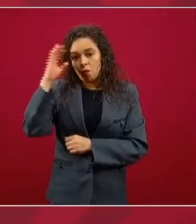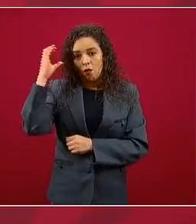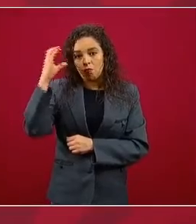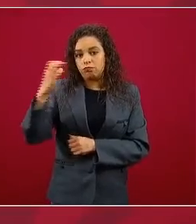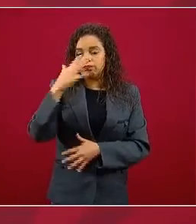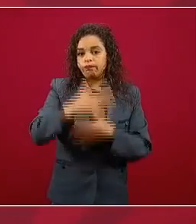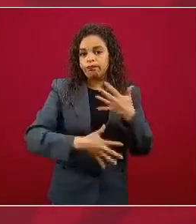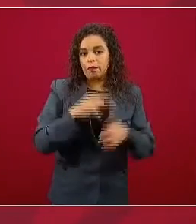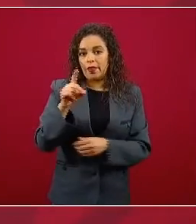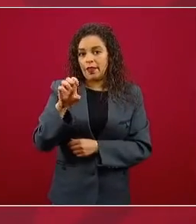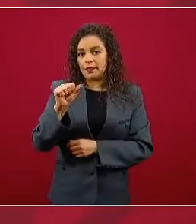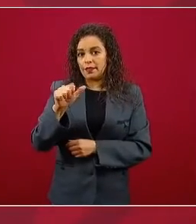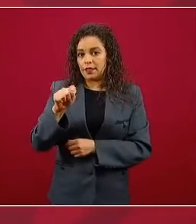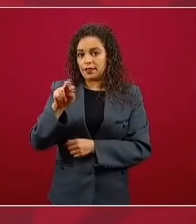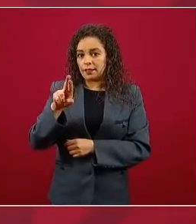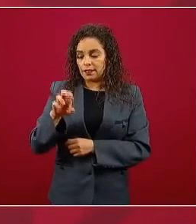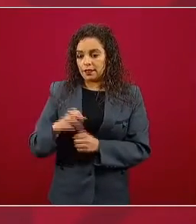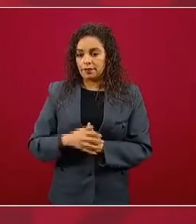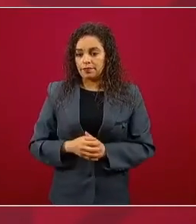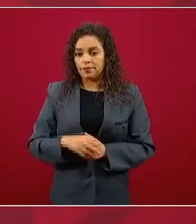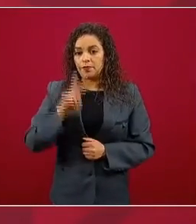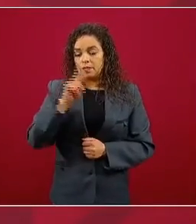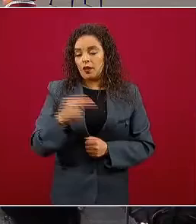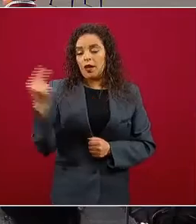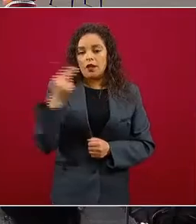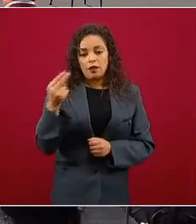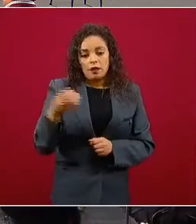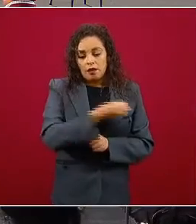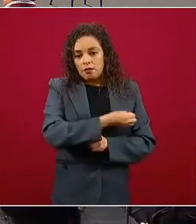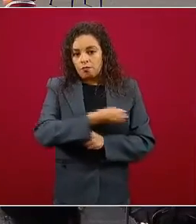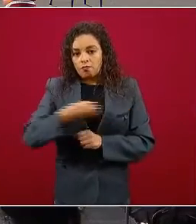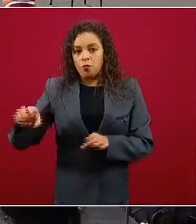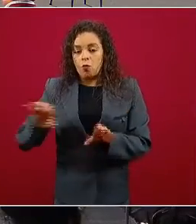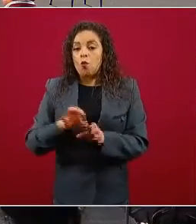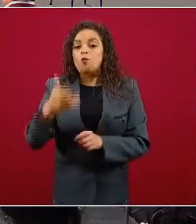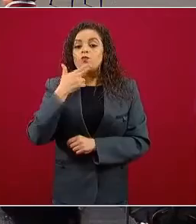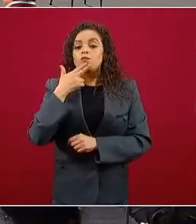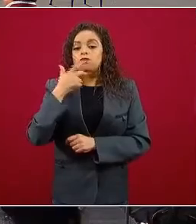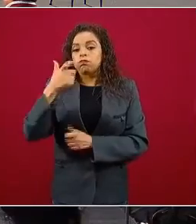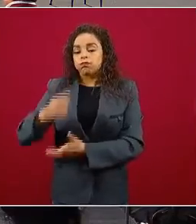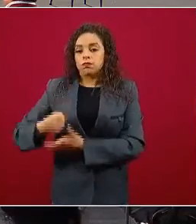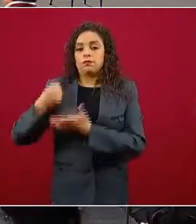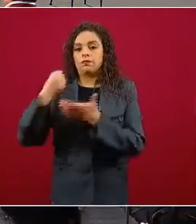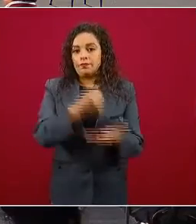mismo criterio, ser muy disciplinados con el manejo de los recursos.